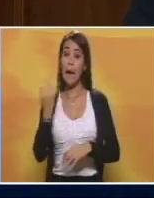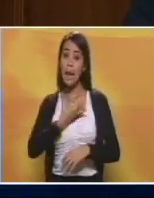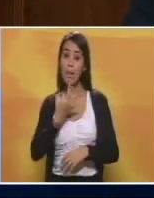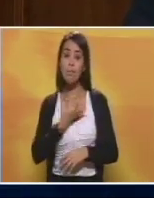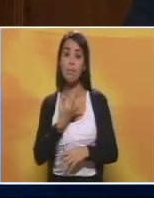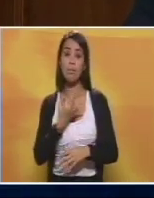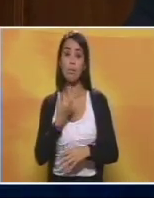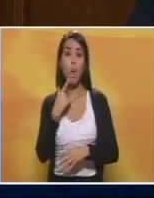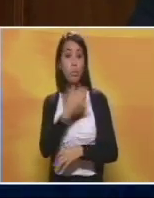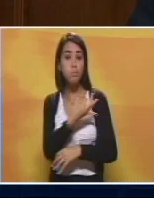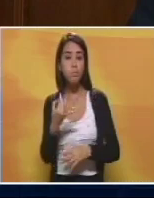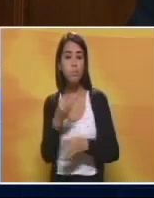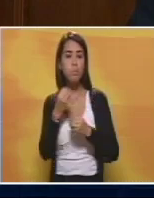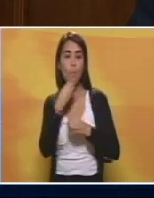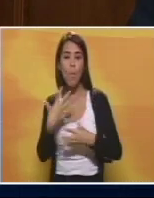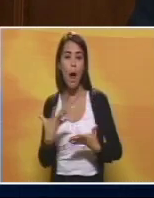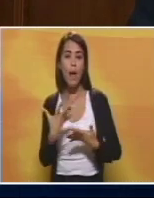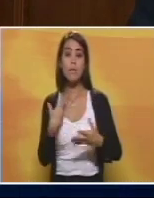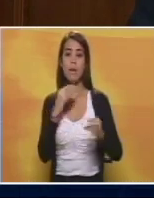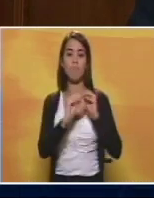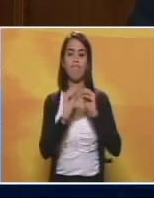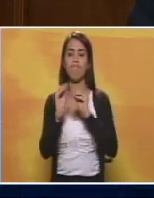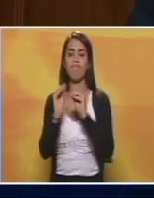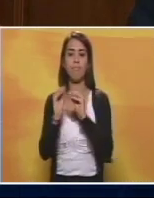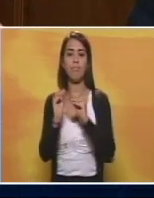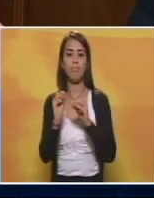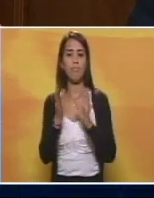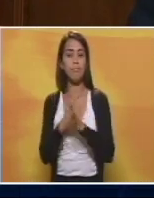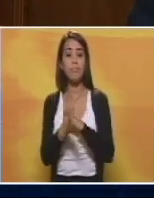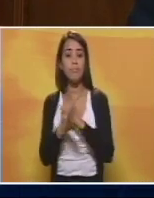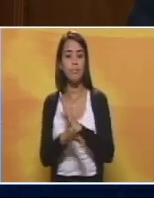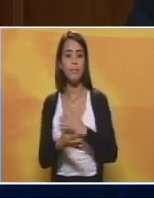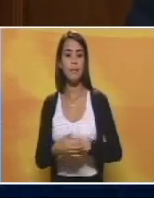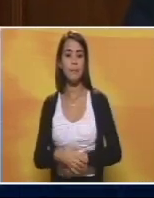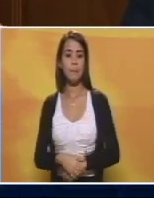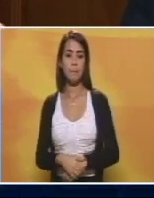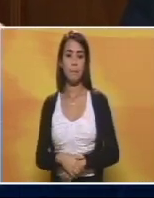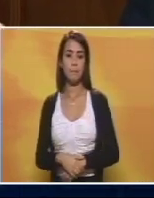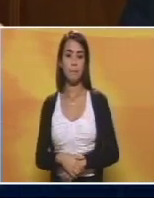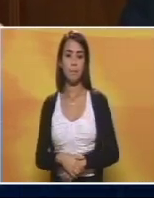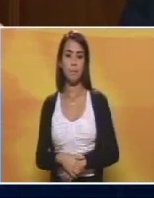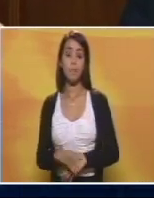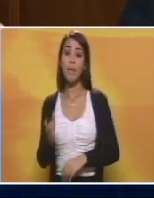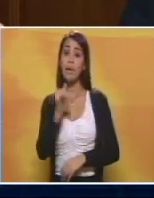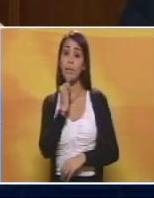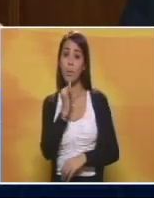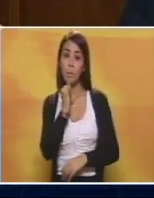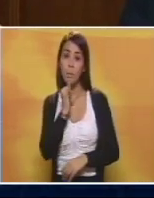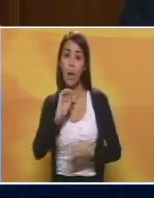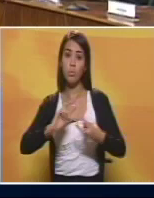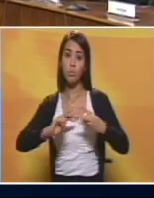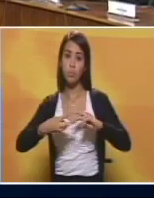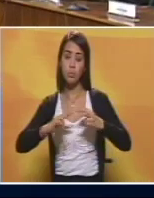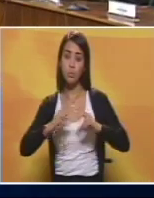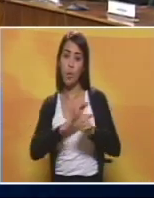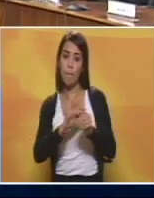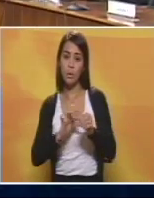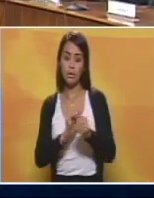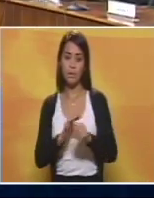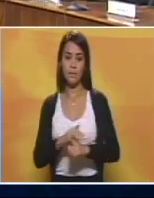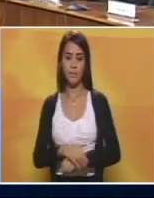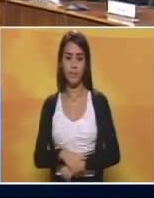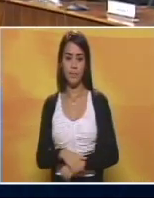su éxito y es el llamado que nosotros estamos haciendo desde desde que se anunció la reconversión monetaria